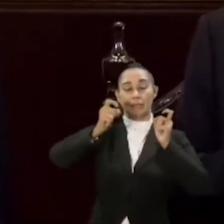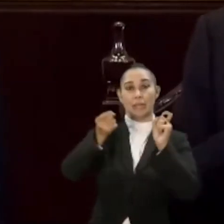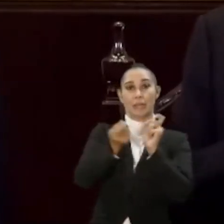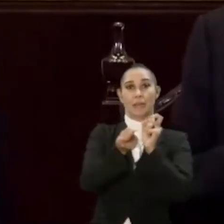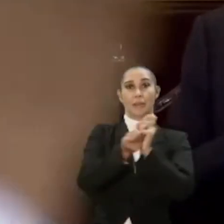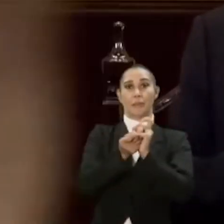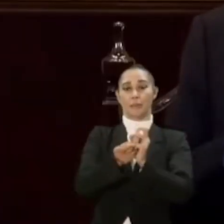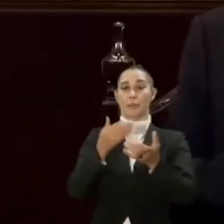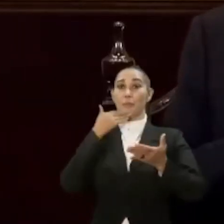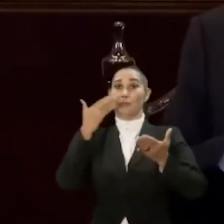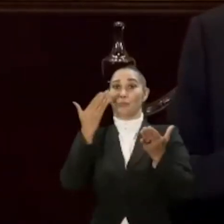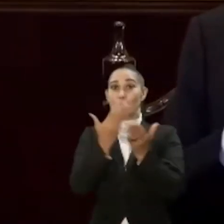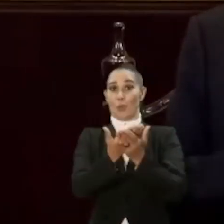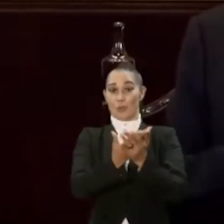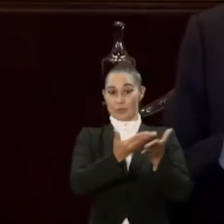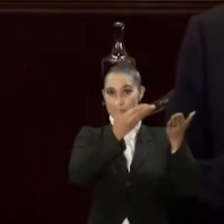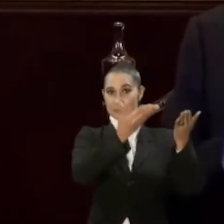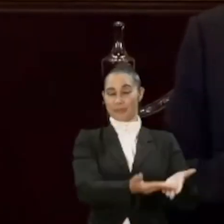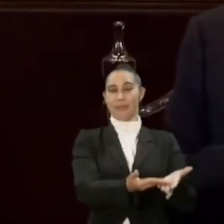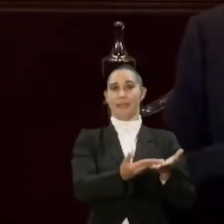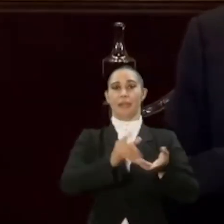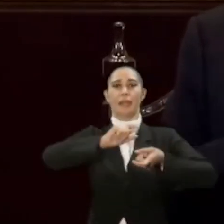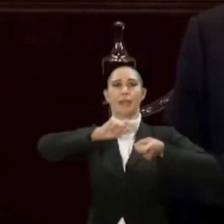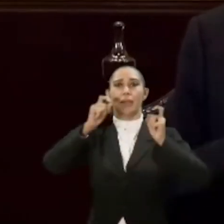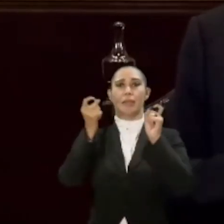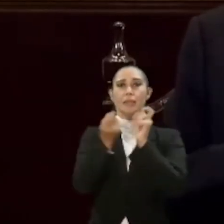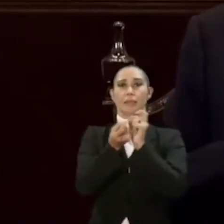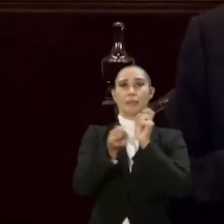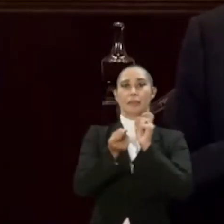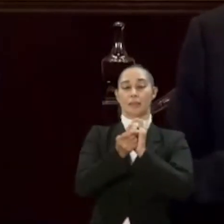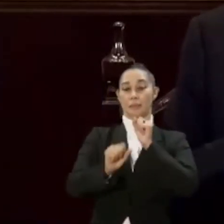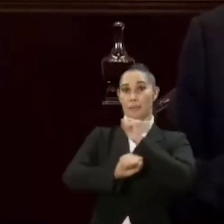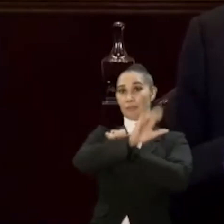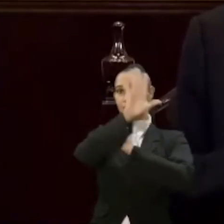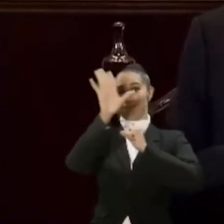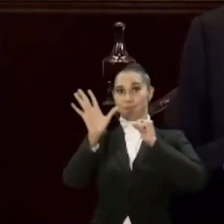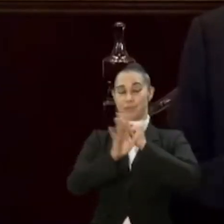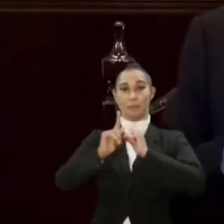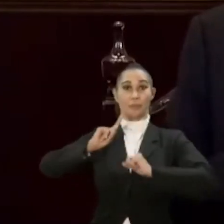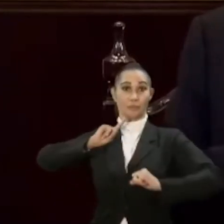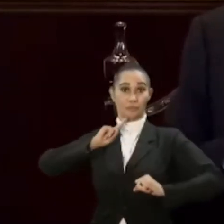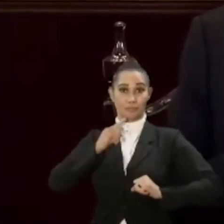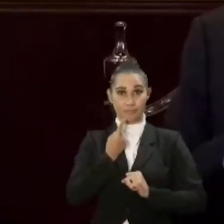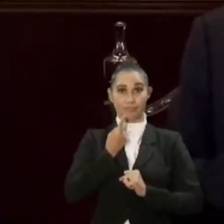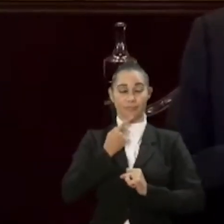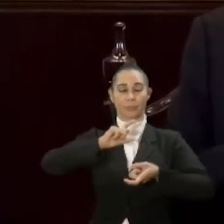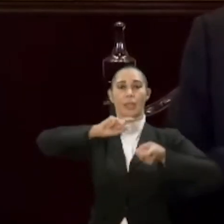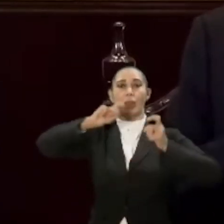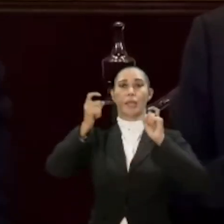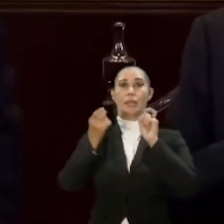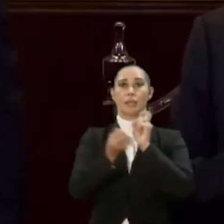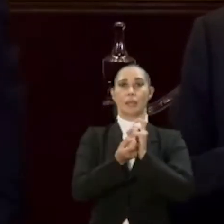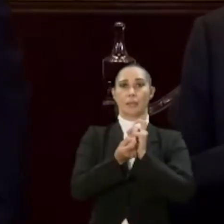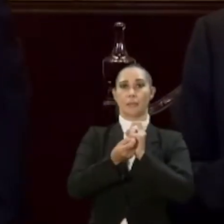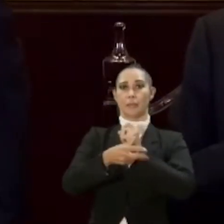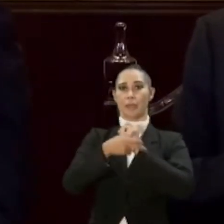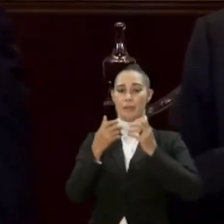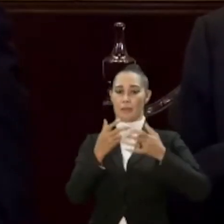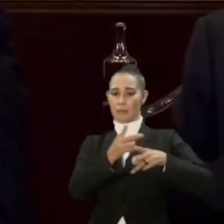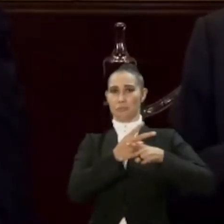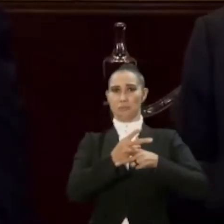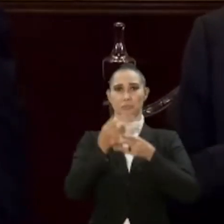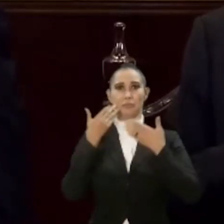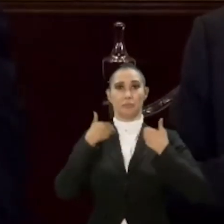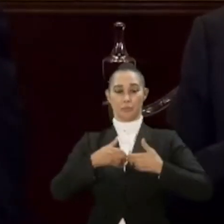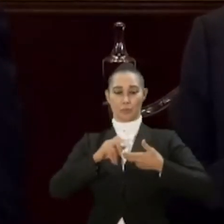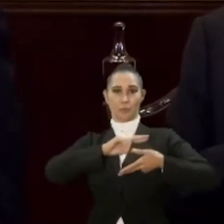el despilfarro por eficiencia. Cambiar la opacidad por transparencia y honestidad. Cambiar la impunidad por